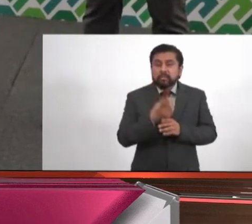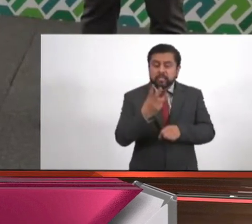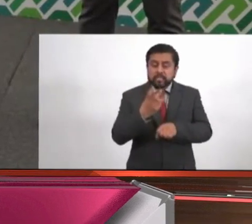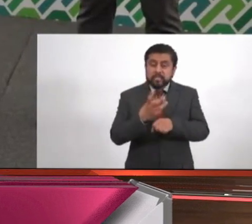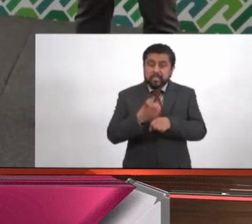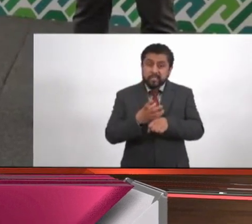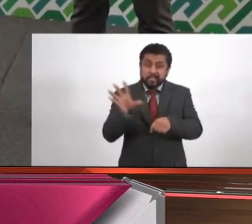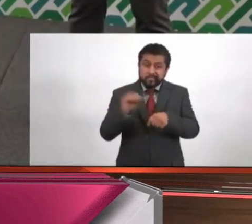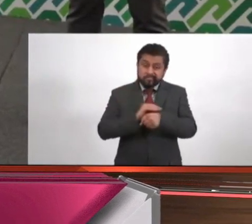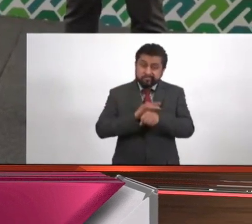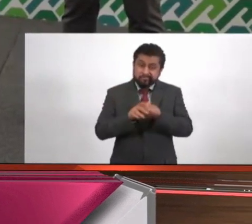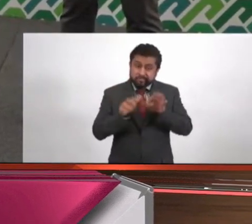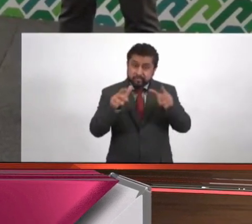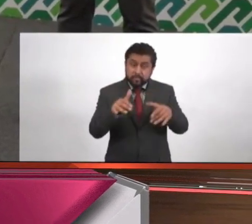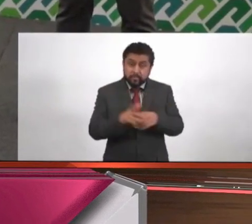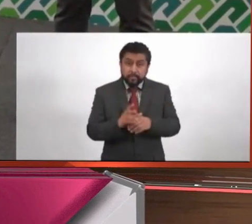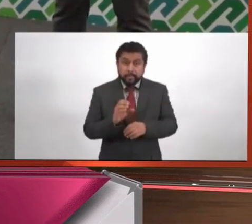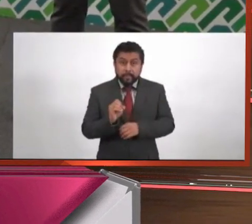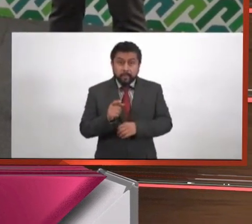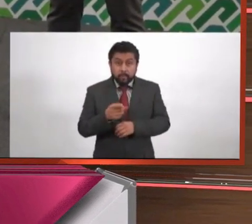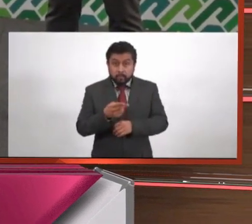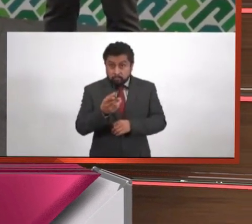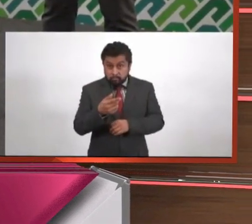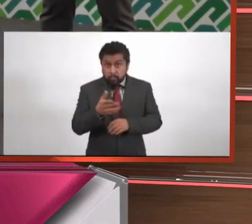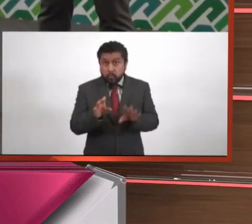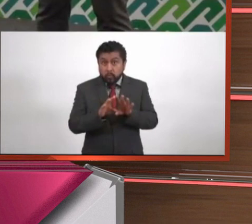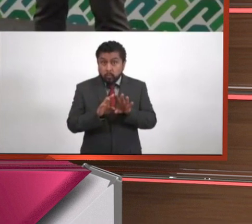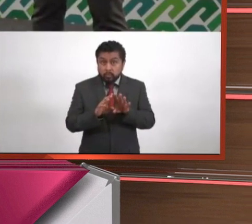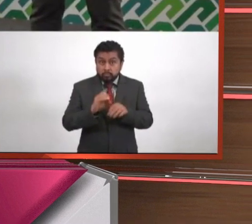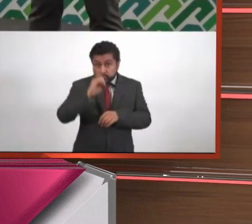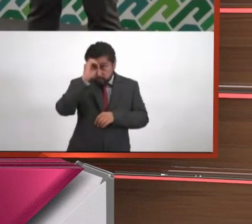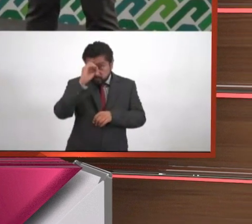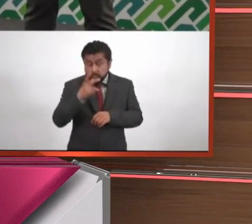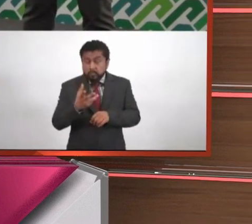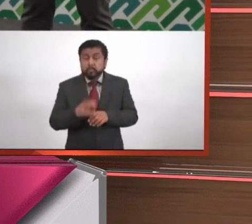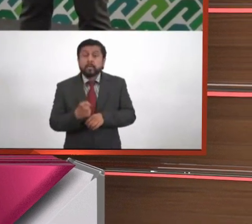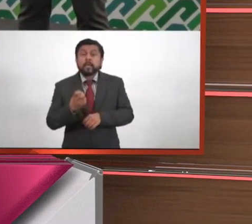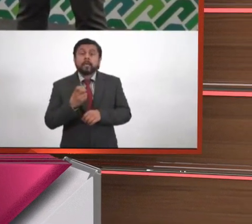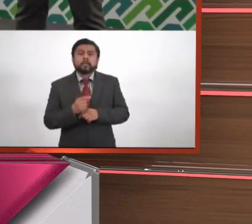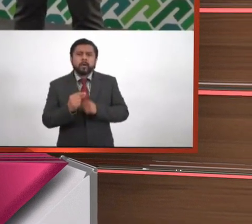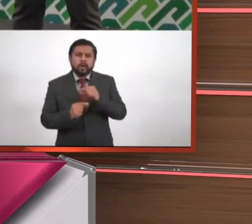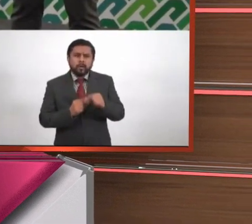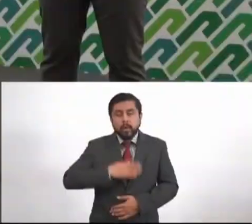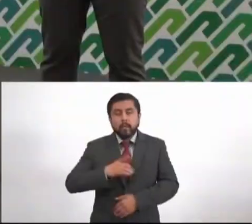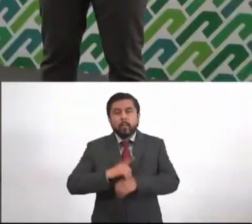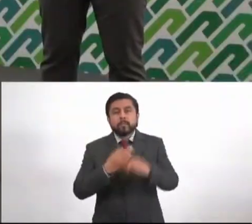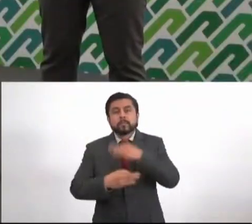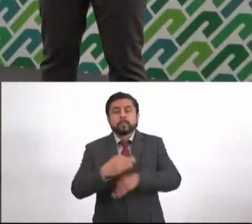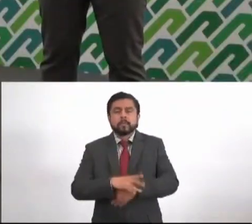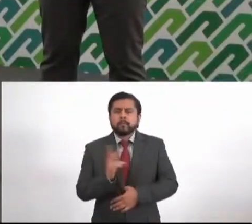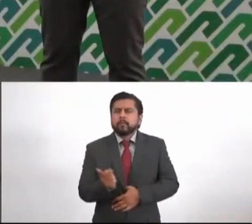esta disminución tan significativa que vemos a lo largo de la pandemia. Y no lo digo yo, ahí están las gráficas, todo el mundo lo puede ver. A